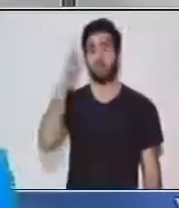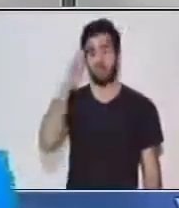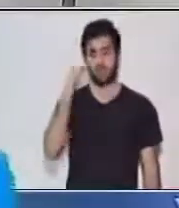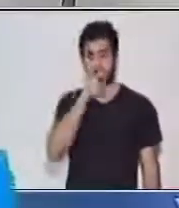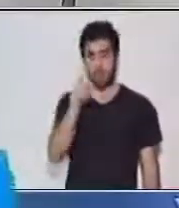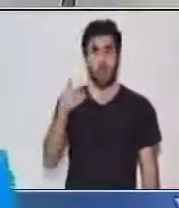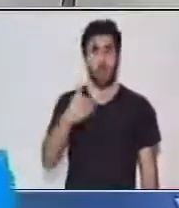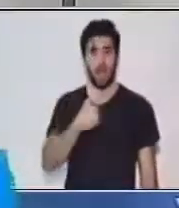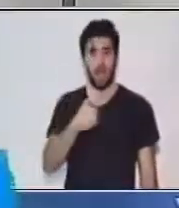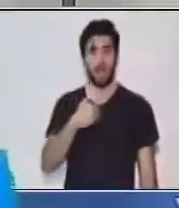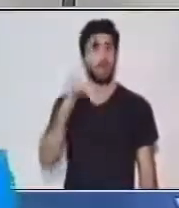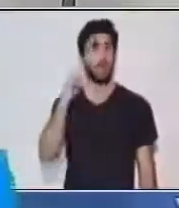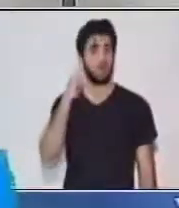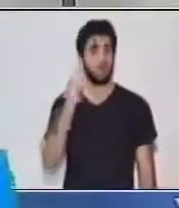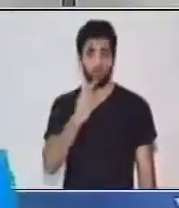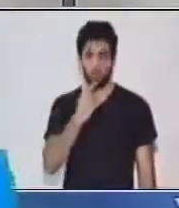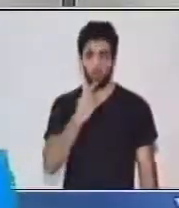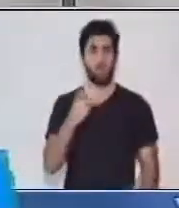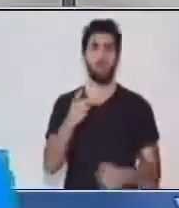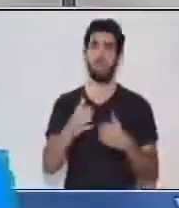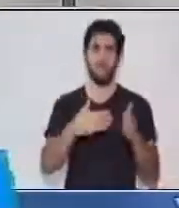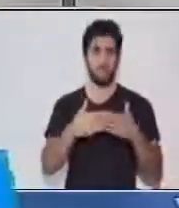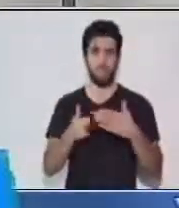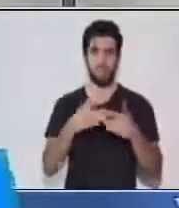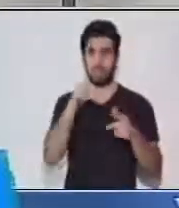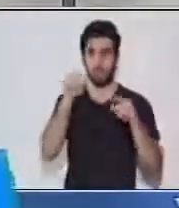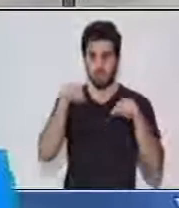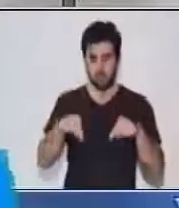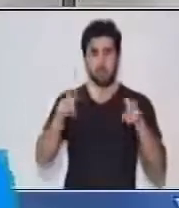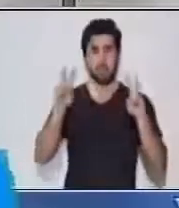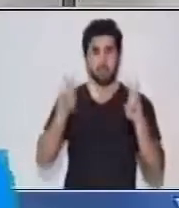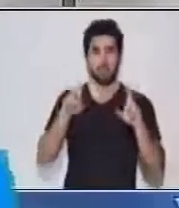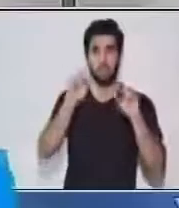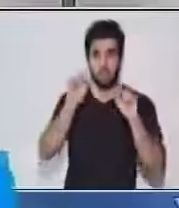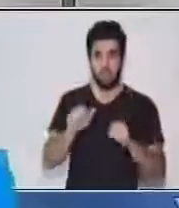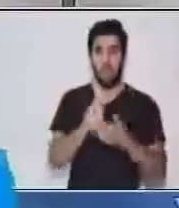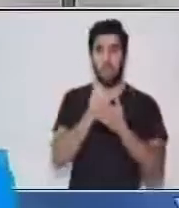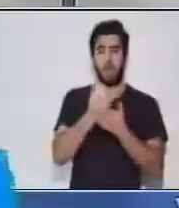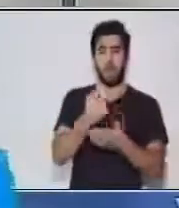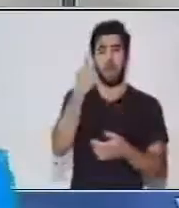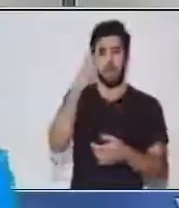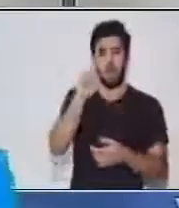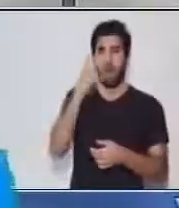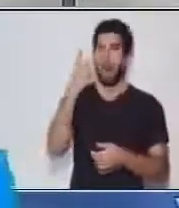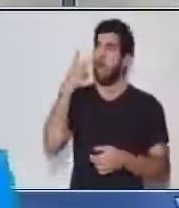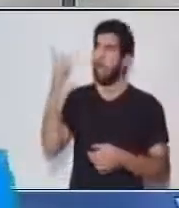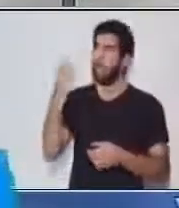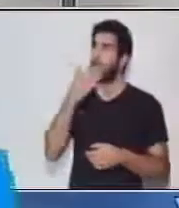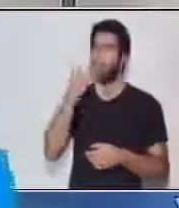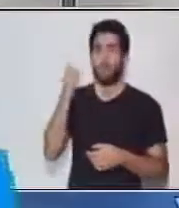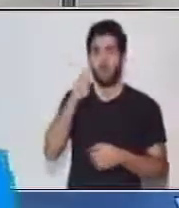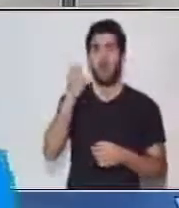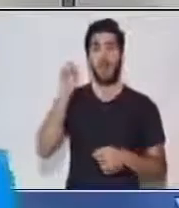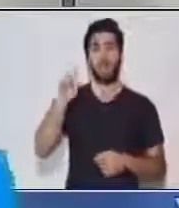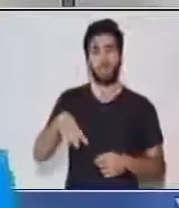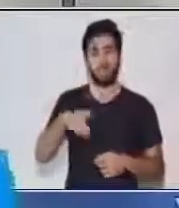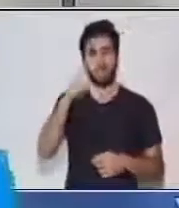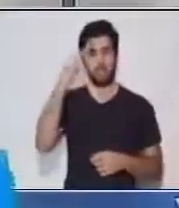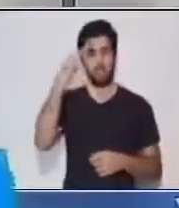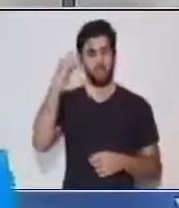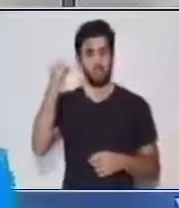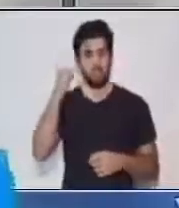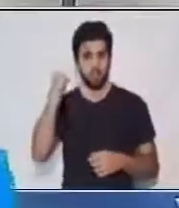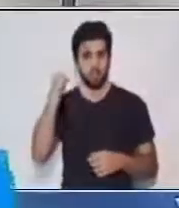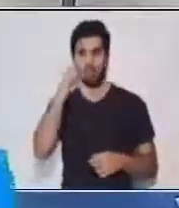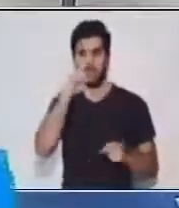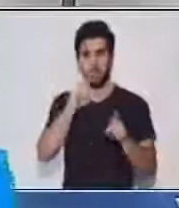con discapacidad, este tema les ayudará a ejercitar habilidades y destrezas como la atención, memoria,